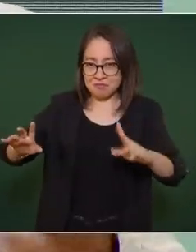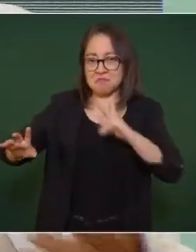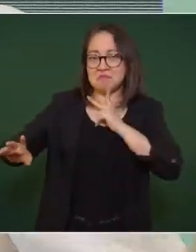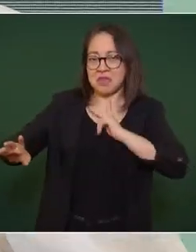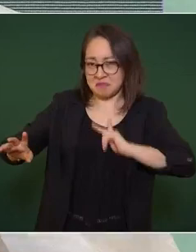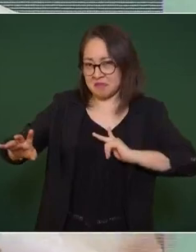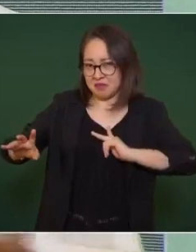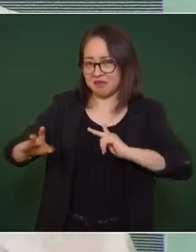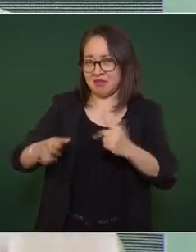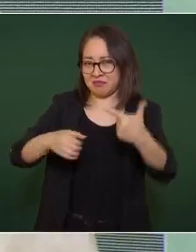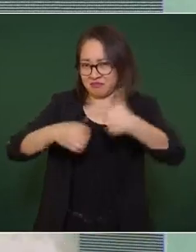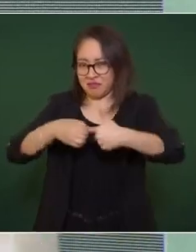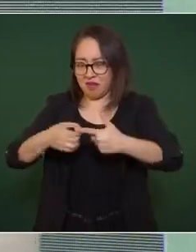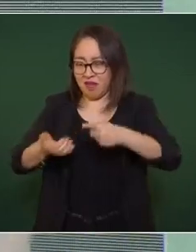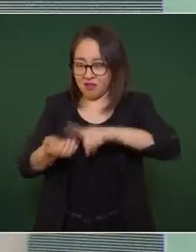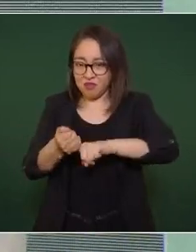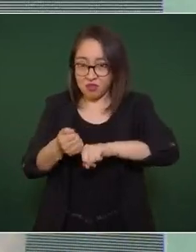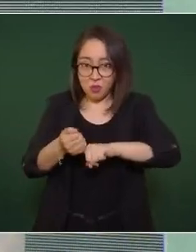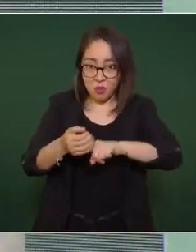los